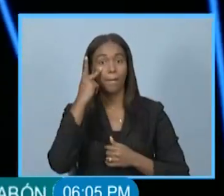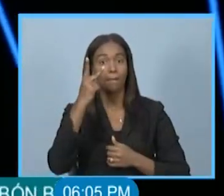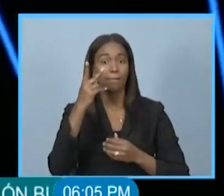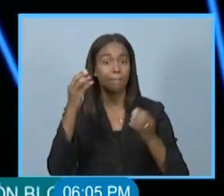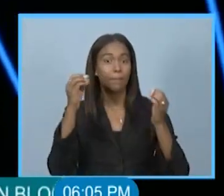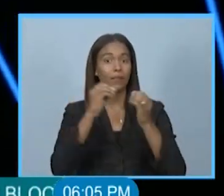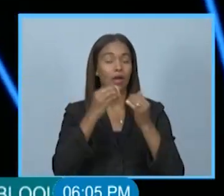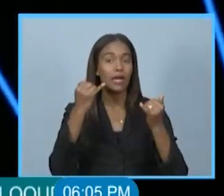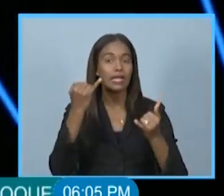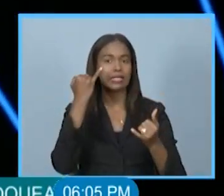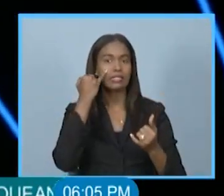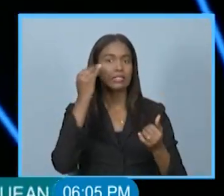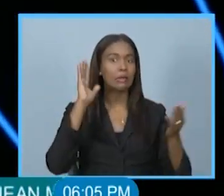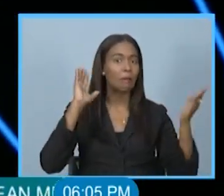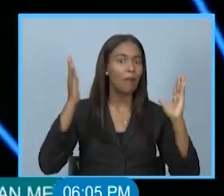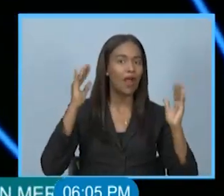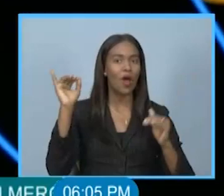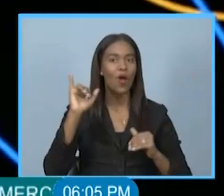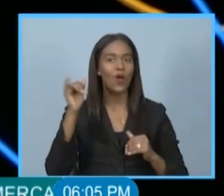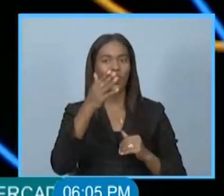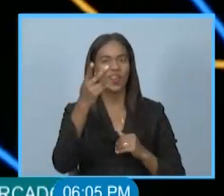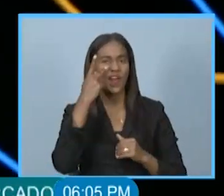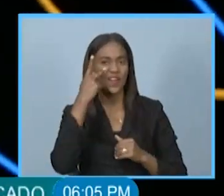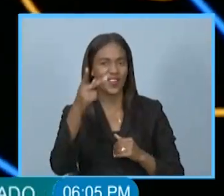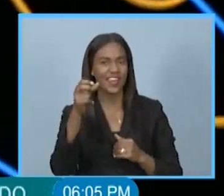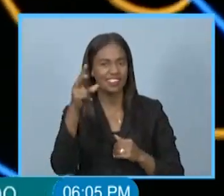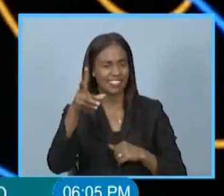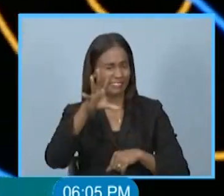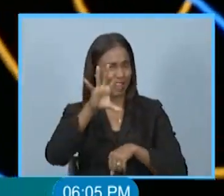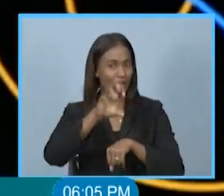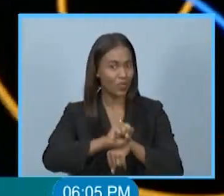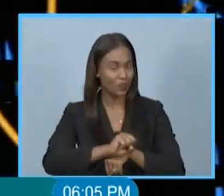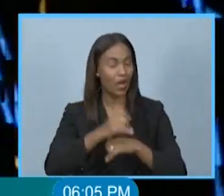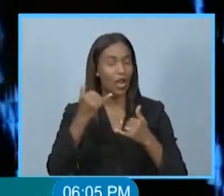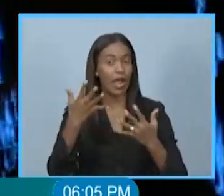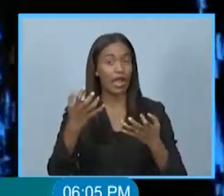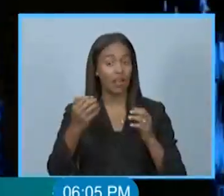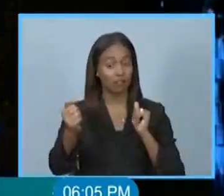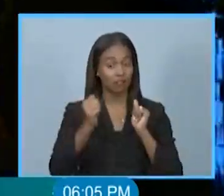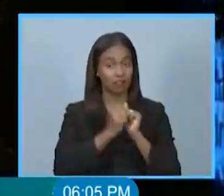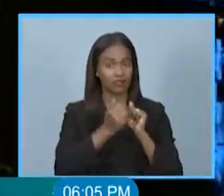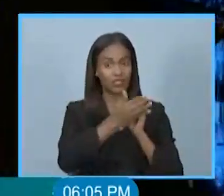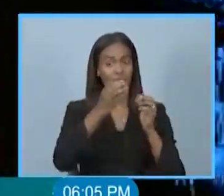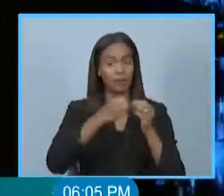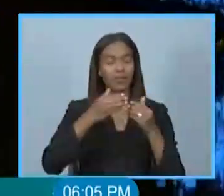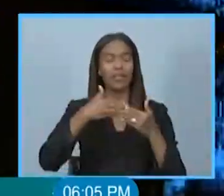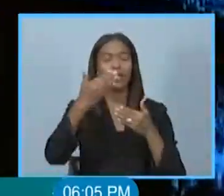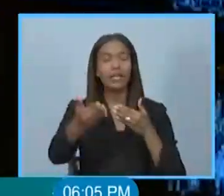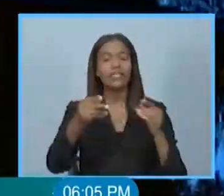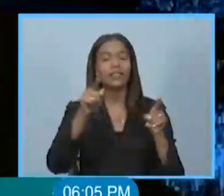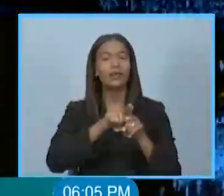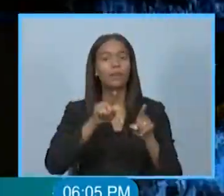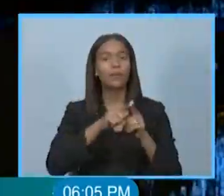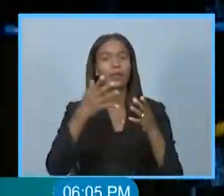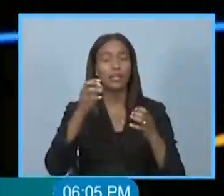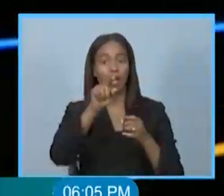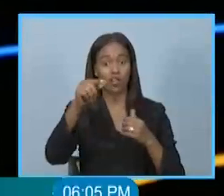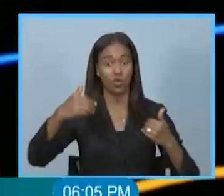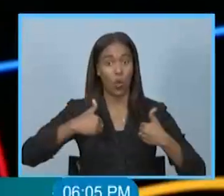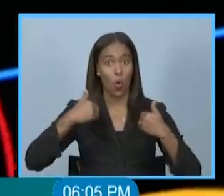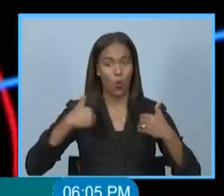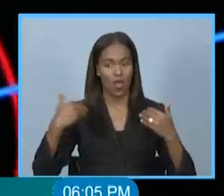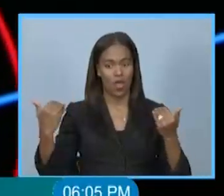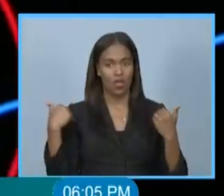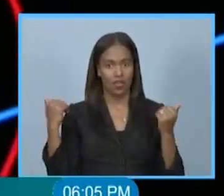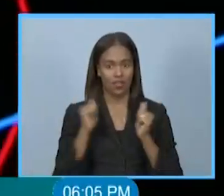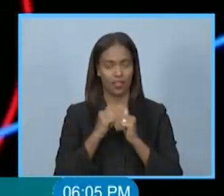un poquito Si se parece o no a lo que ustedes ven en televisión Así que quiero que me acompañen más adelante quiero que también los jóvenes que están aquí